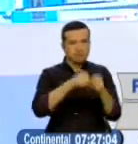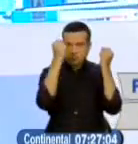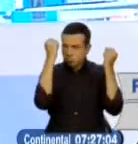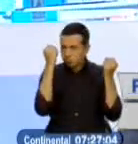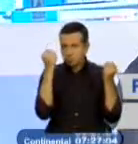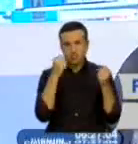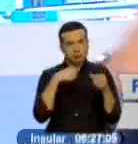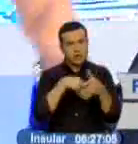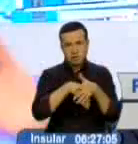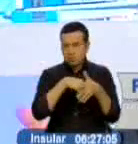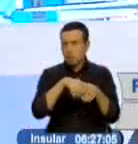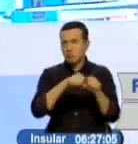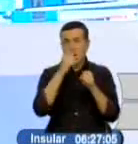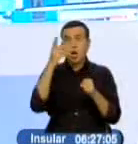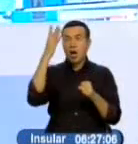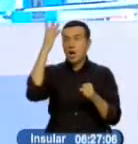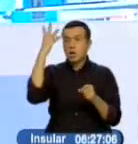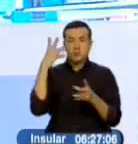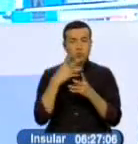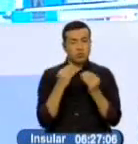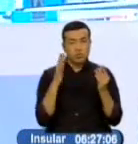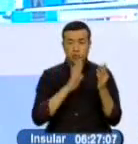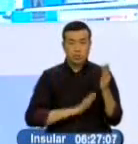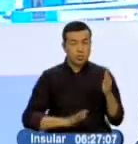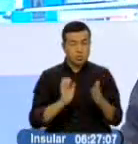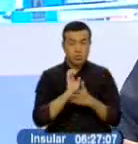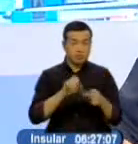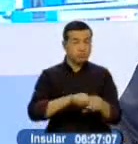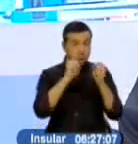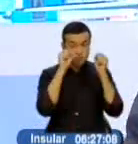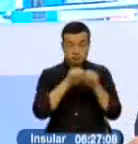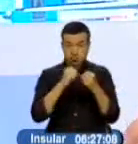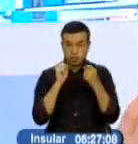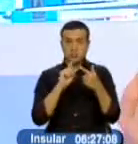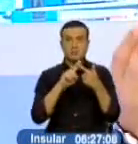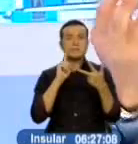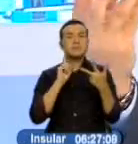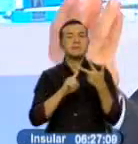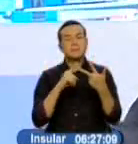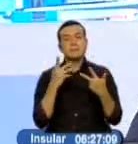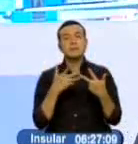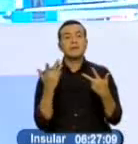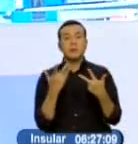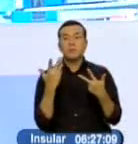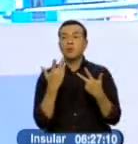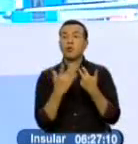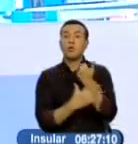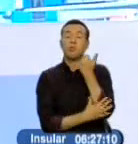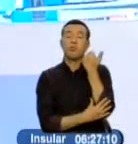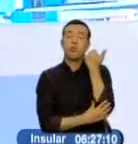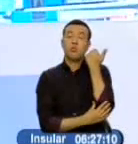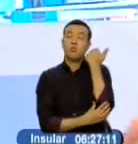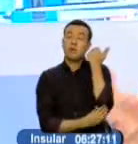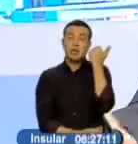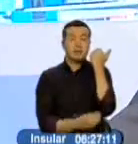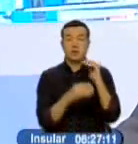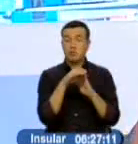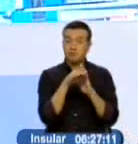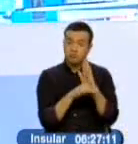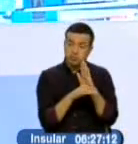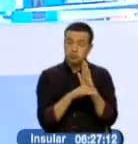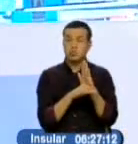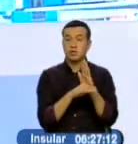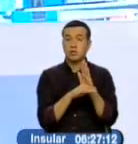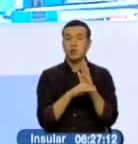atávicas históricas que ha tenido el país, buscar mecanismos de reducción de la pobreza efectiva a través